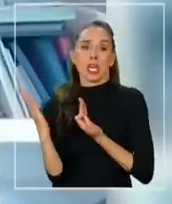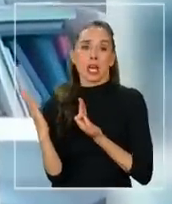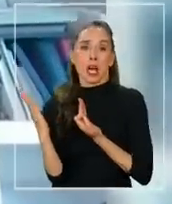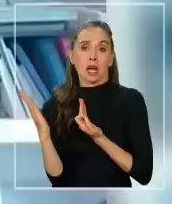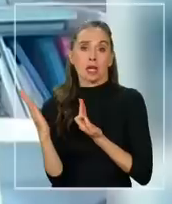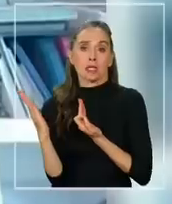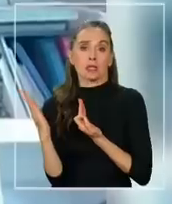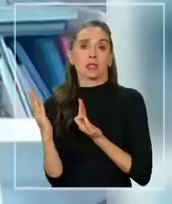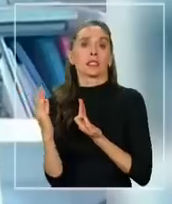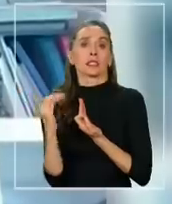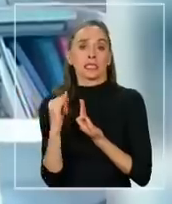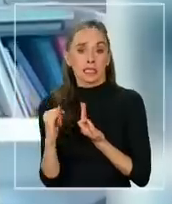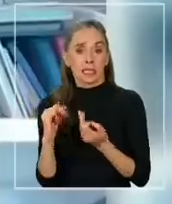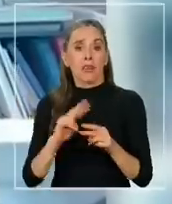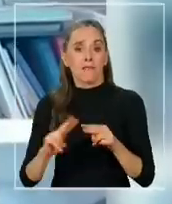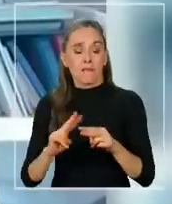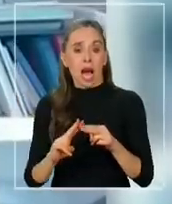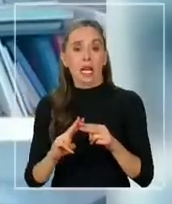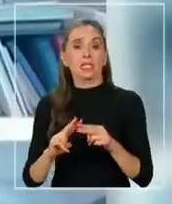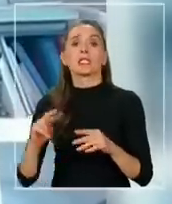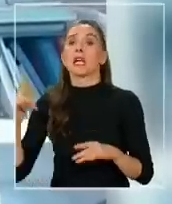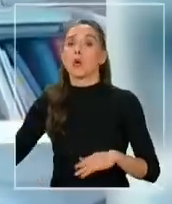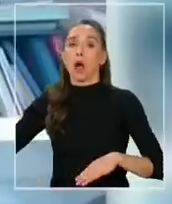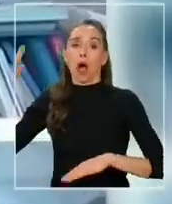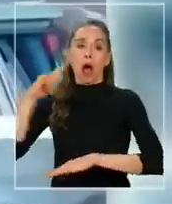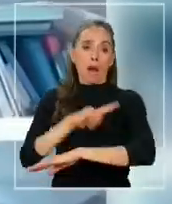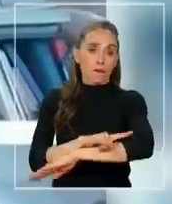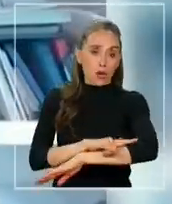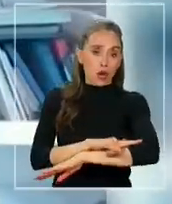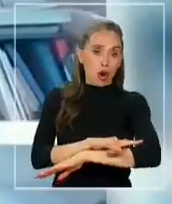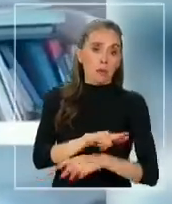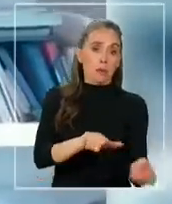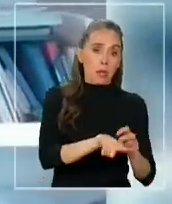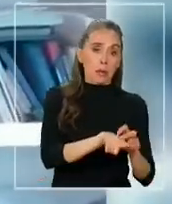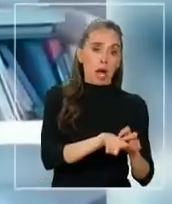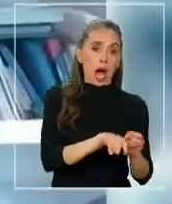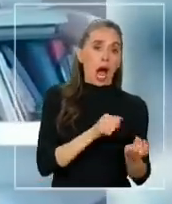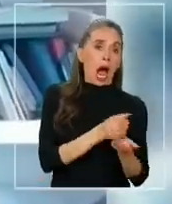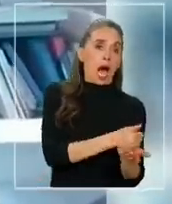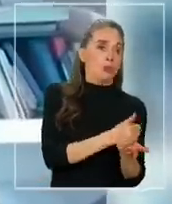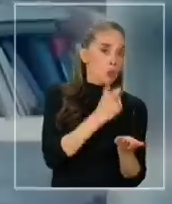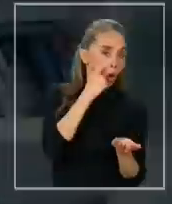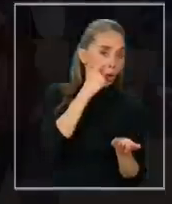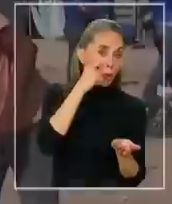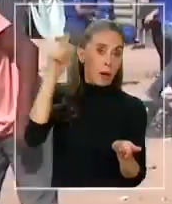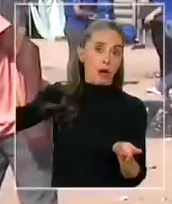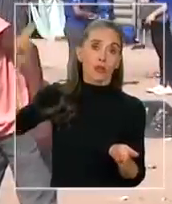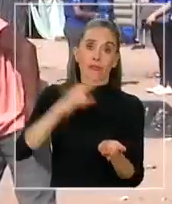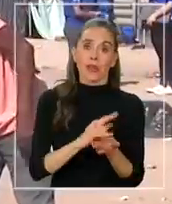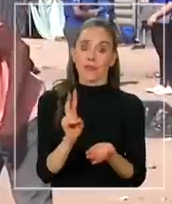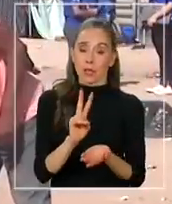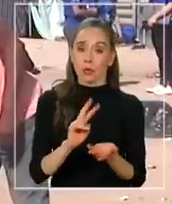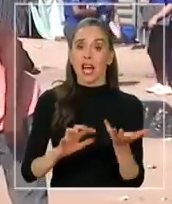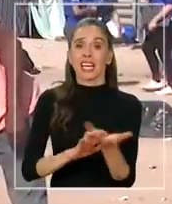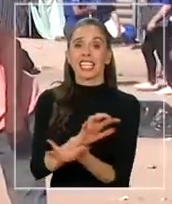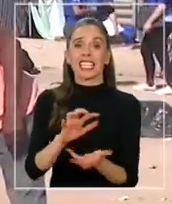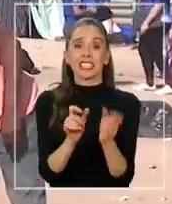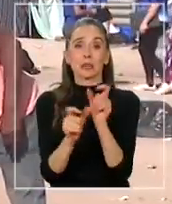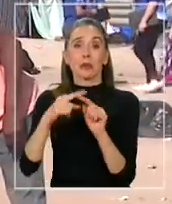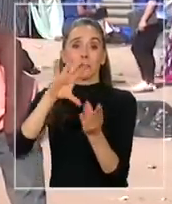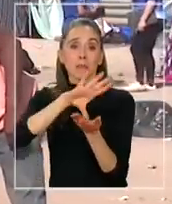efectivamente va a activarse un vuelo humanitario desde Venezuela. Crisis